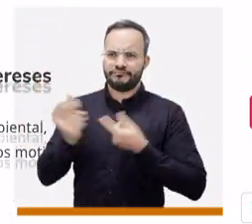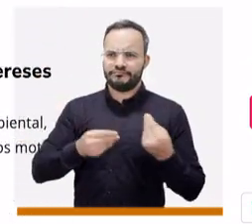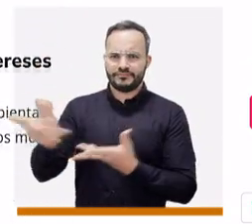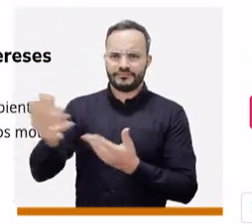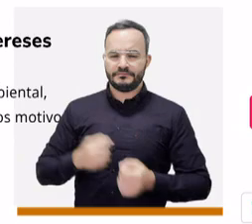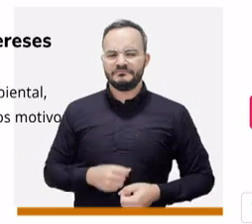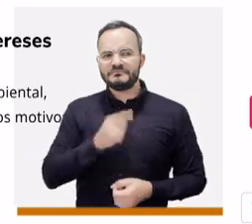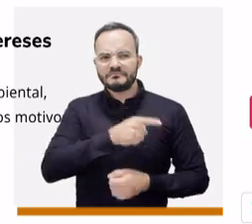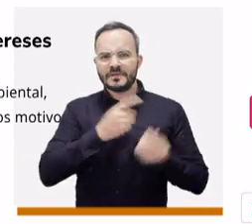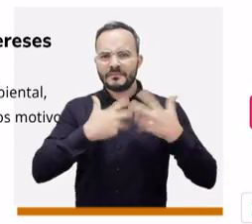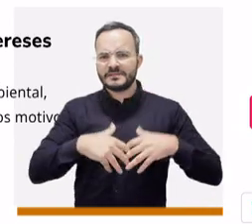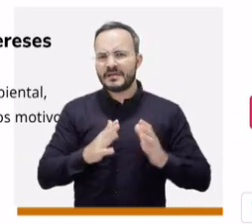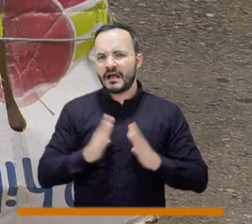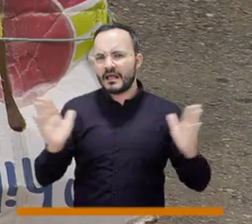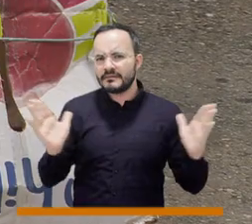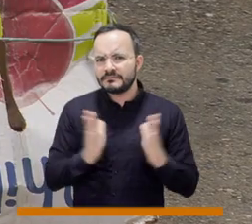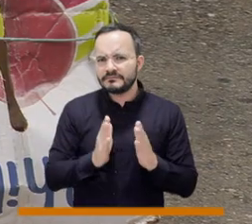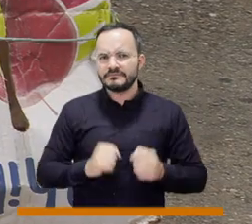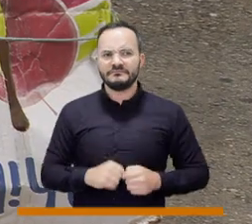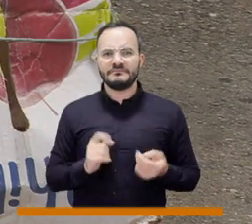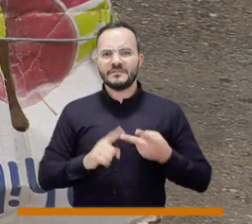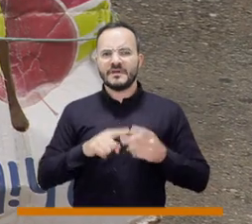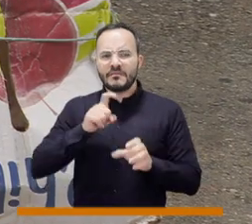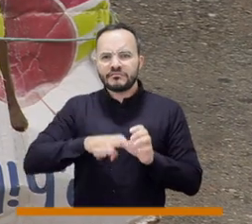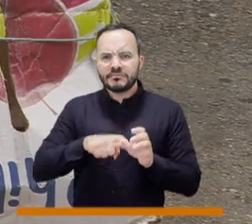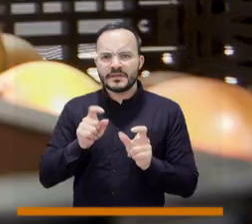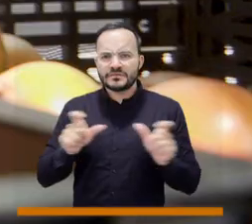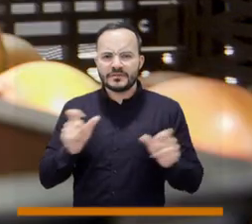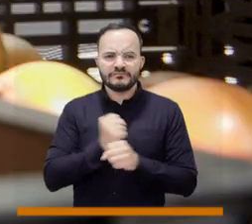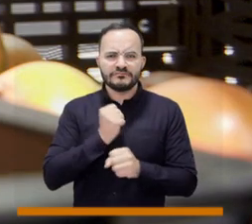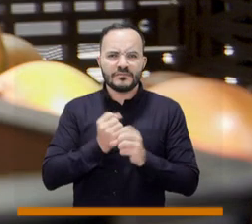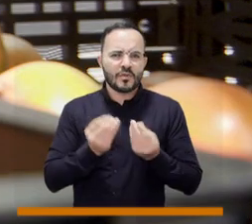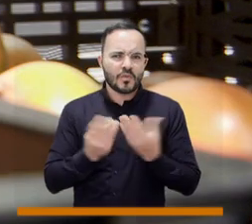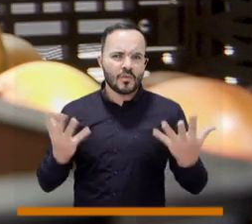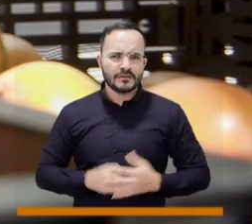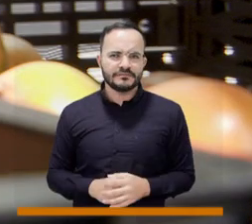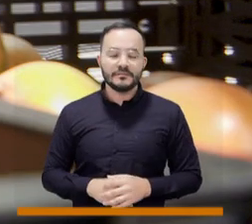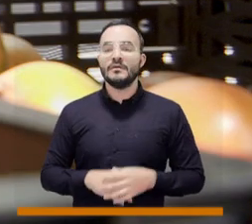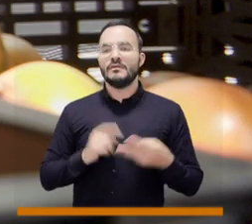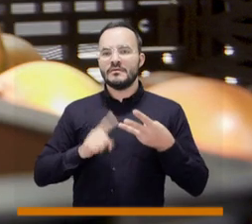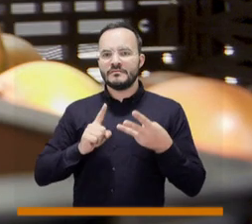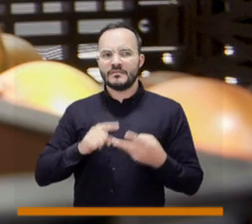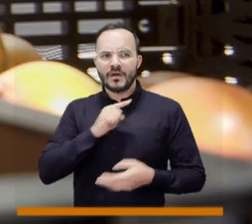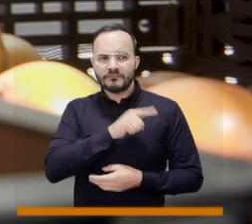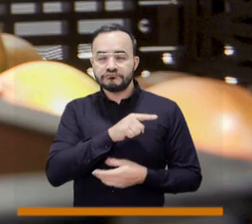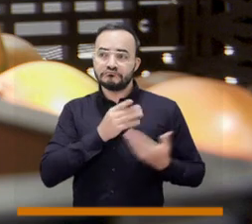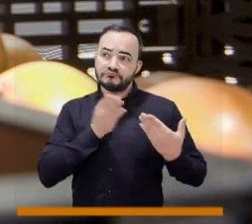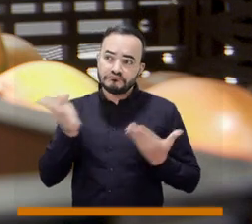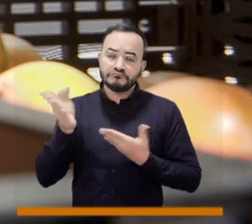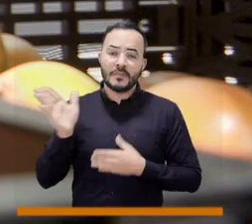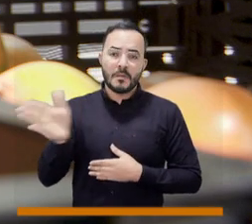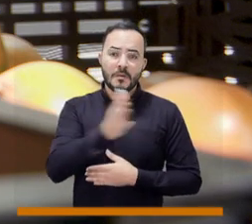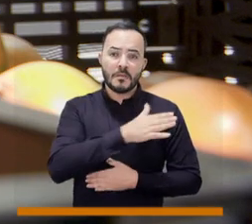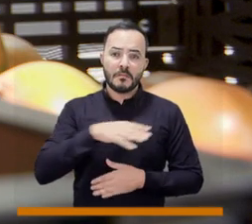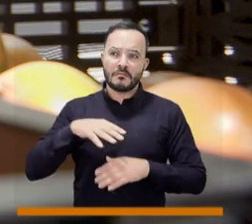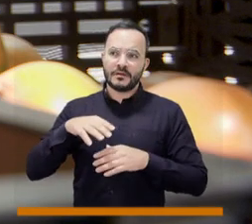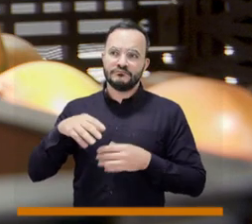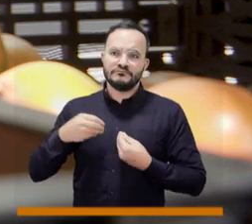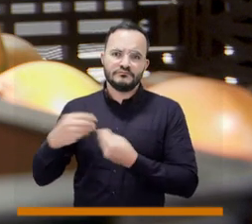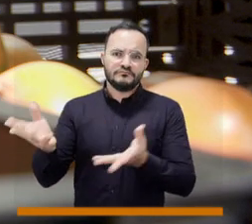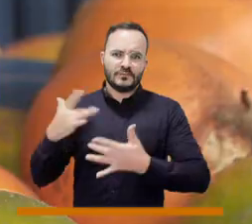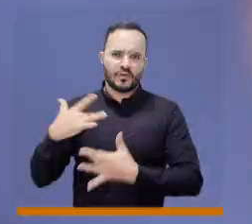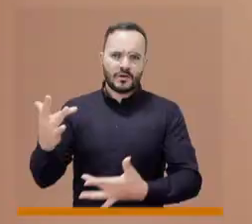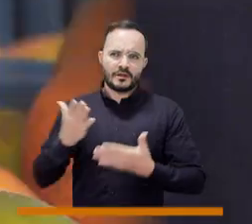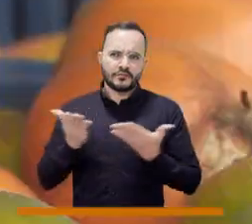empresa, los tamaños, los empleados, etcétera, y también vamos a preguntar información sobre los puntos de donación, aquellos lugares en donde se genera el